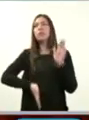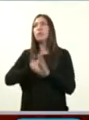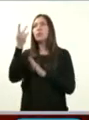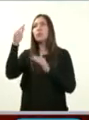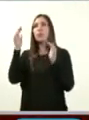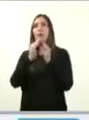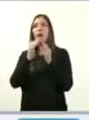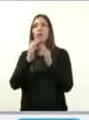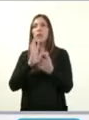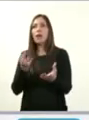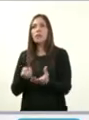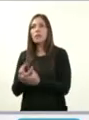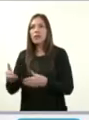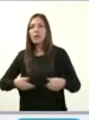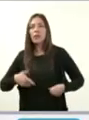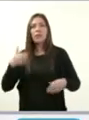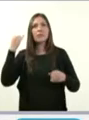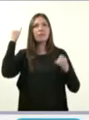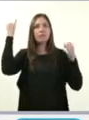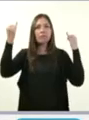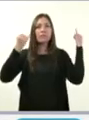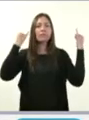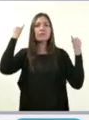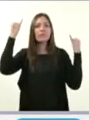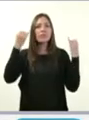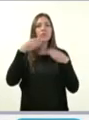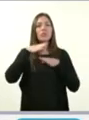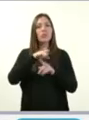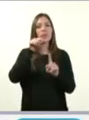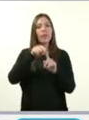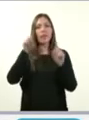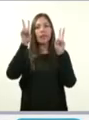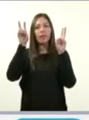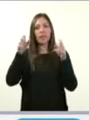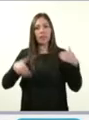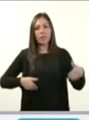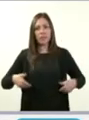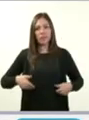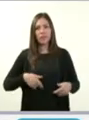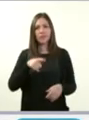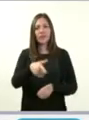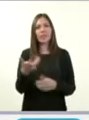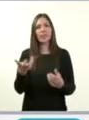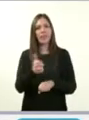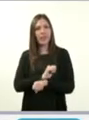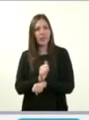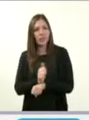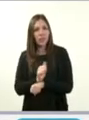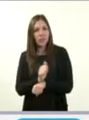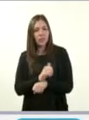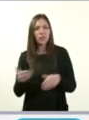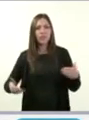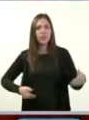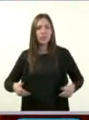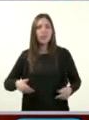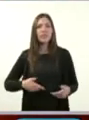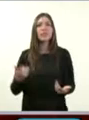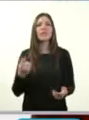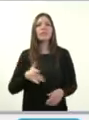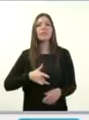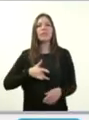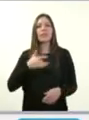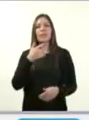pensando en la temática de la obra. Claro. Oye, ¿y a ti qué te ha dejado como actor interpretando en escena, obviamente,